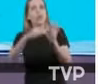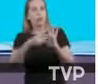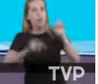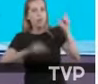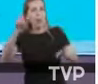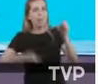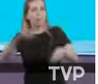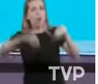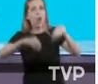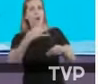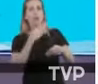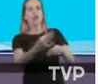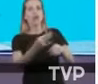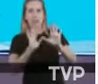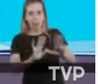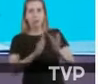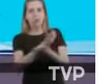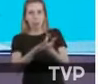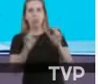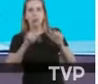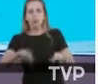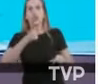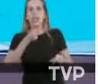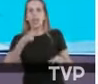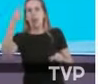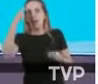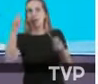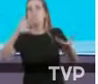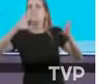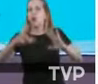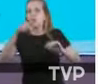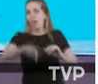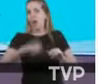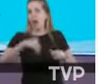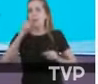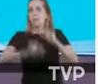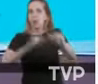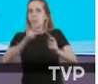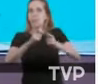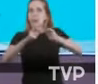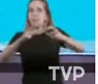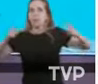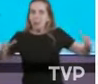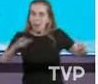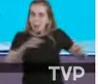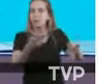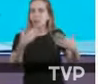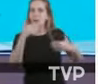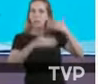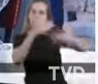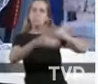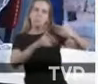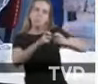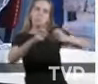solución que garanticen que la Argentina, que ha entrado en un rumbo de crecimiento, no vea limitado su